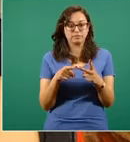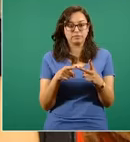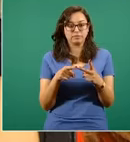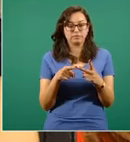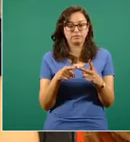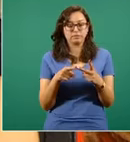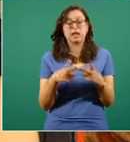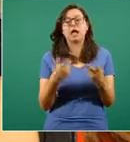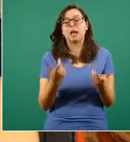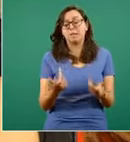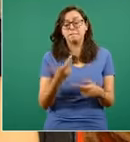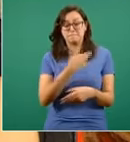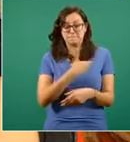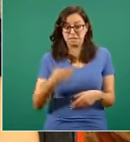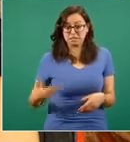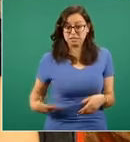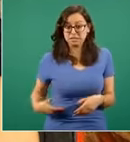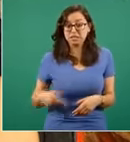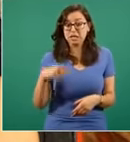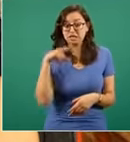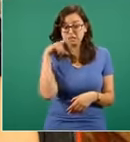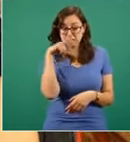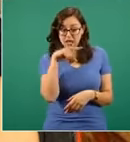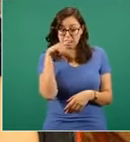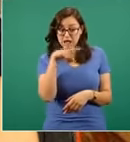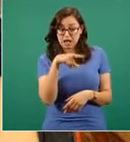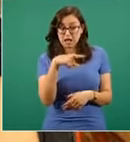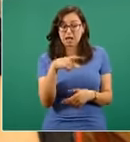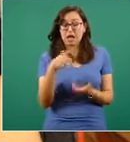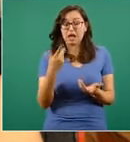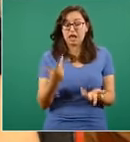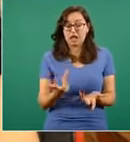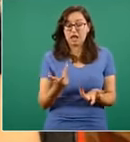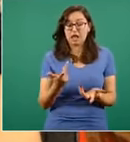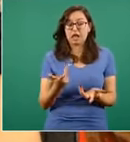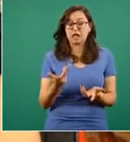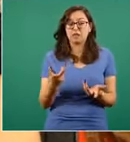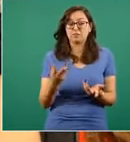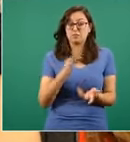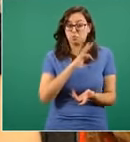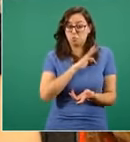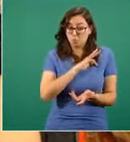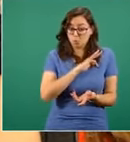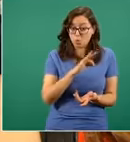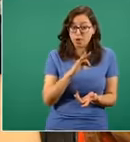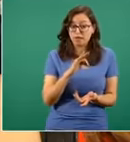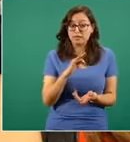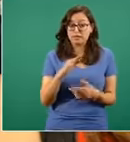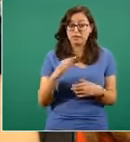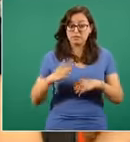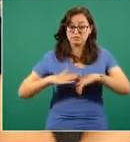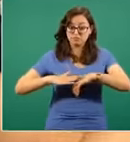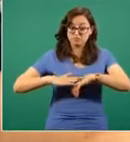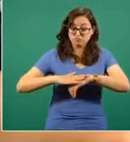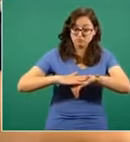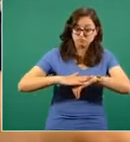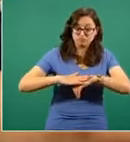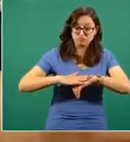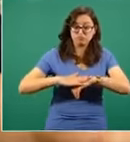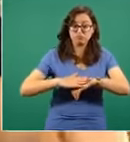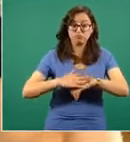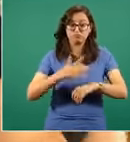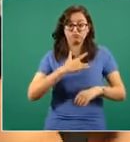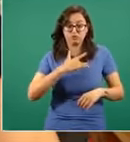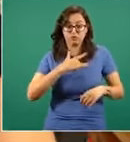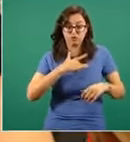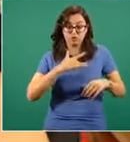denominados Holter, que son los que registran de manera ambulatorio pues, el ritmo cardíaco, y